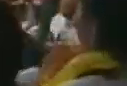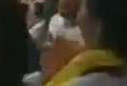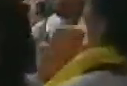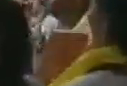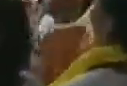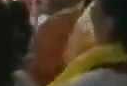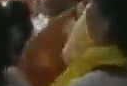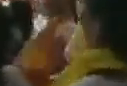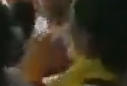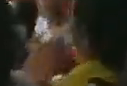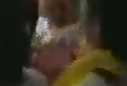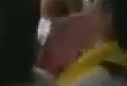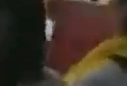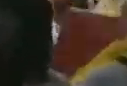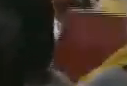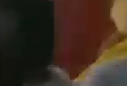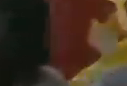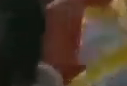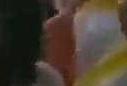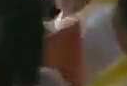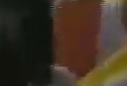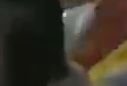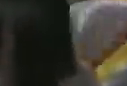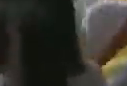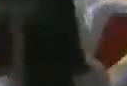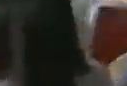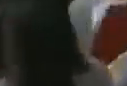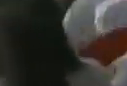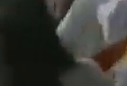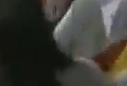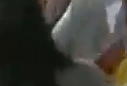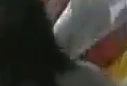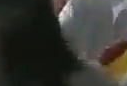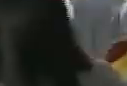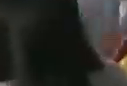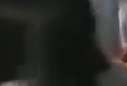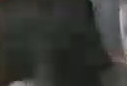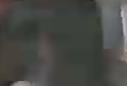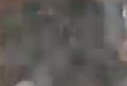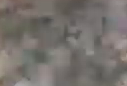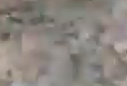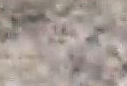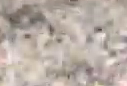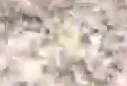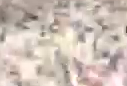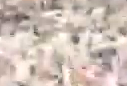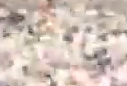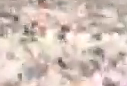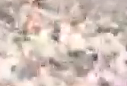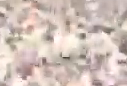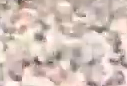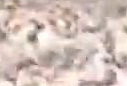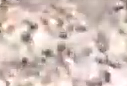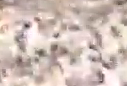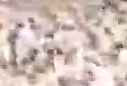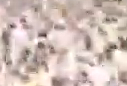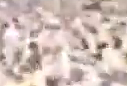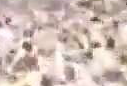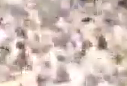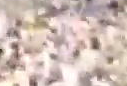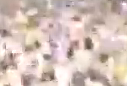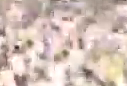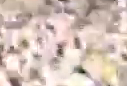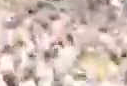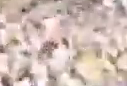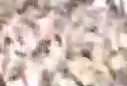de las instituciones públicas. Ha dicho y ha llamado a construir un sistema humanista, solidario y eficiente, además